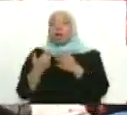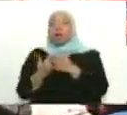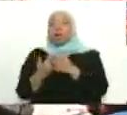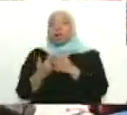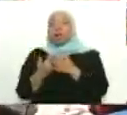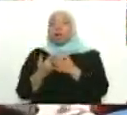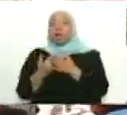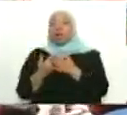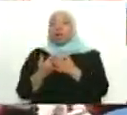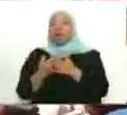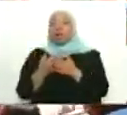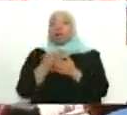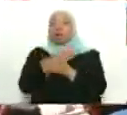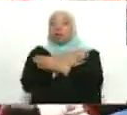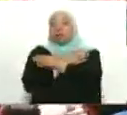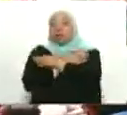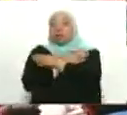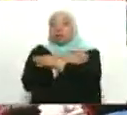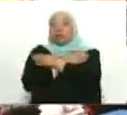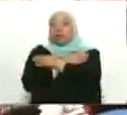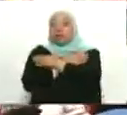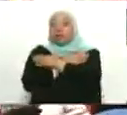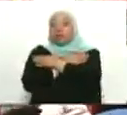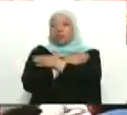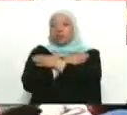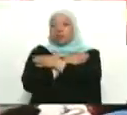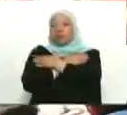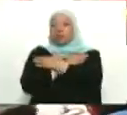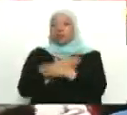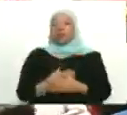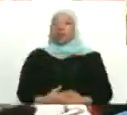¿Ah? Vamos para la calle.